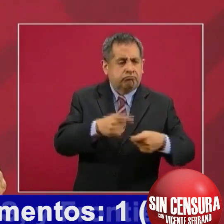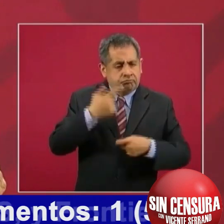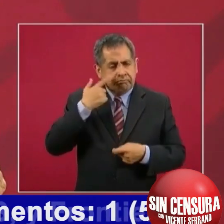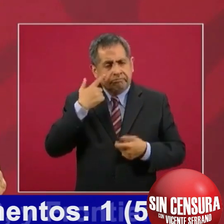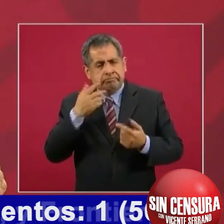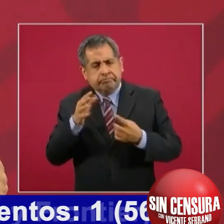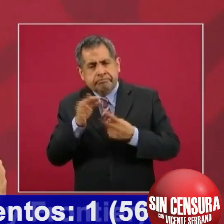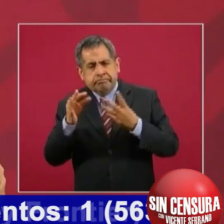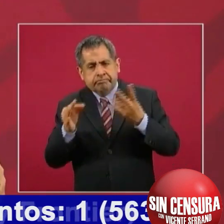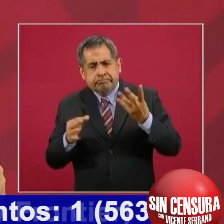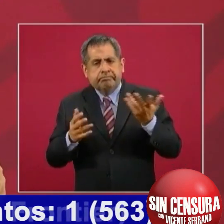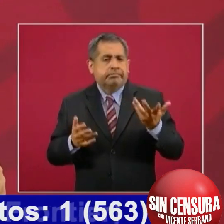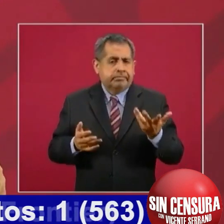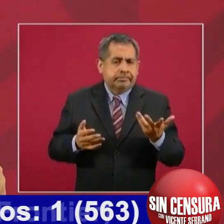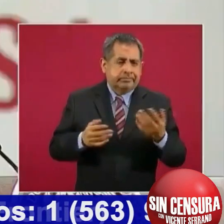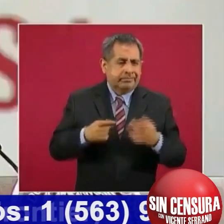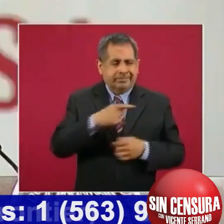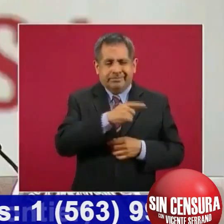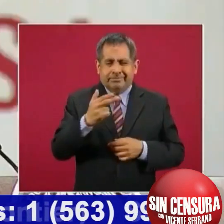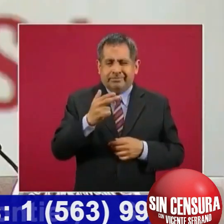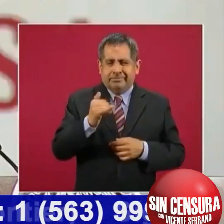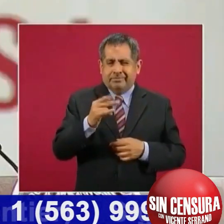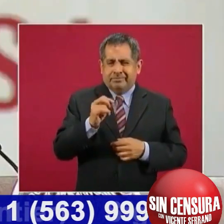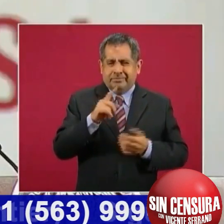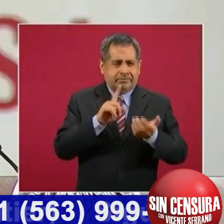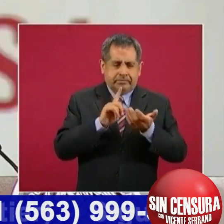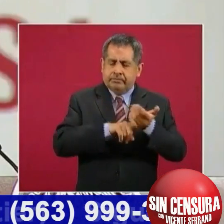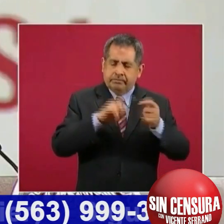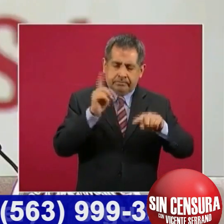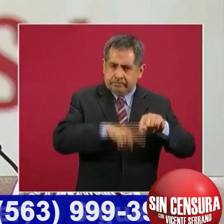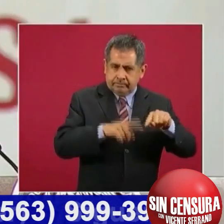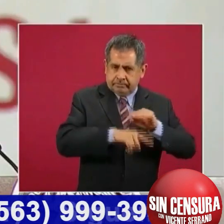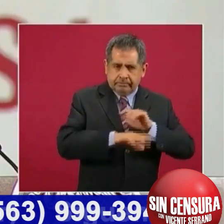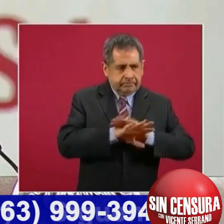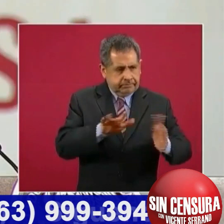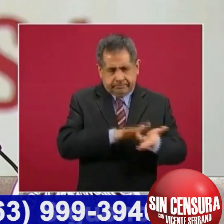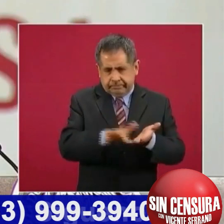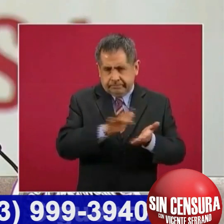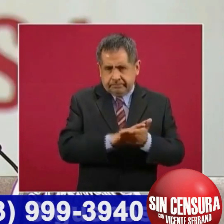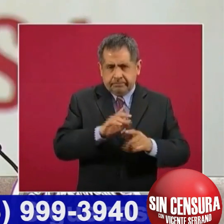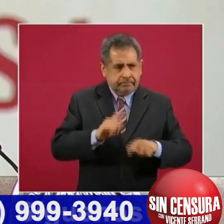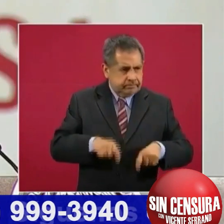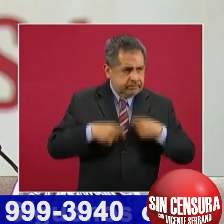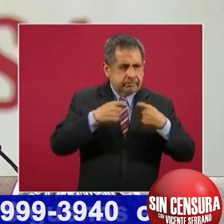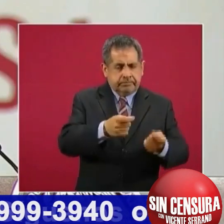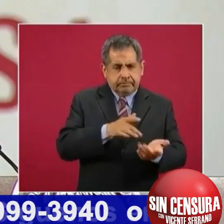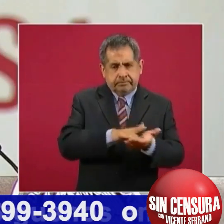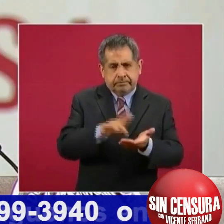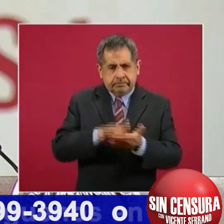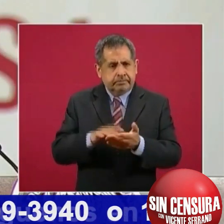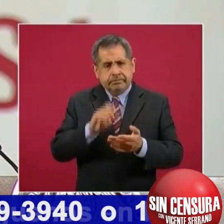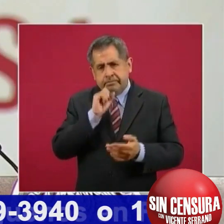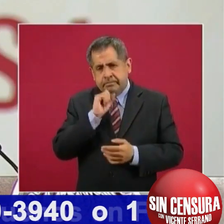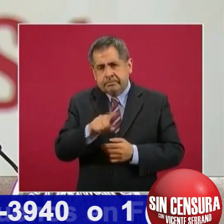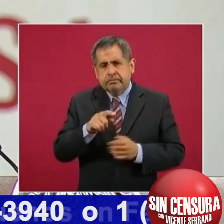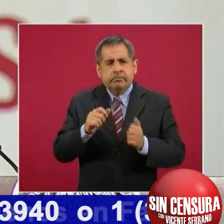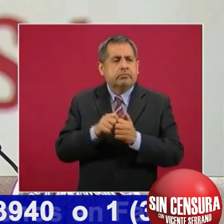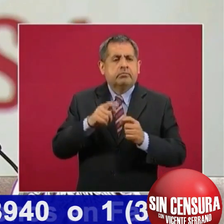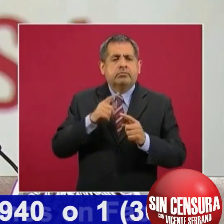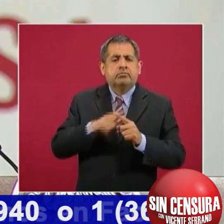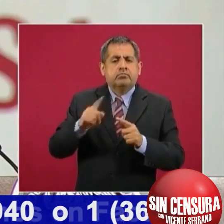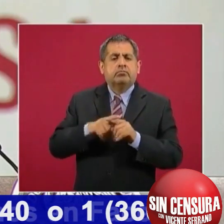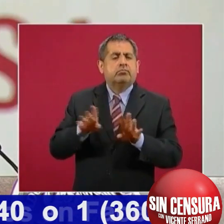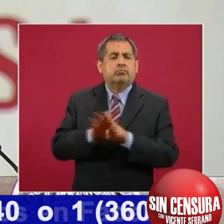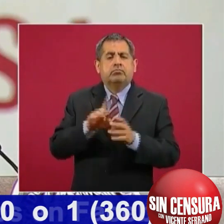con el quitar las hipotecas se les está apoyando, se les va a apoyar también con todo lo que tiene que